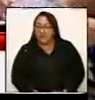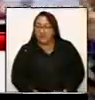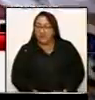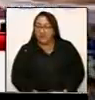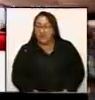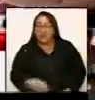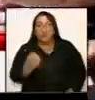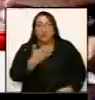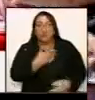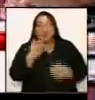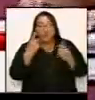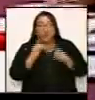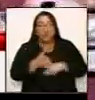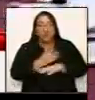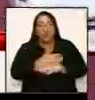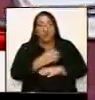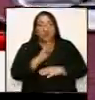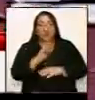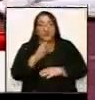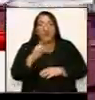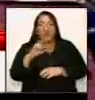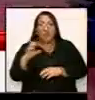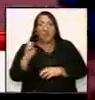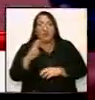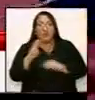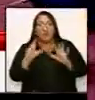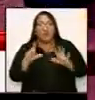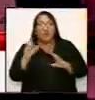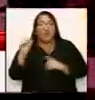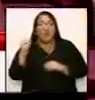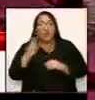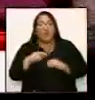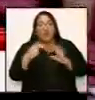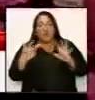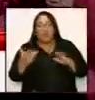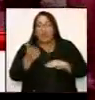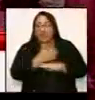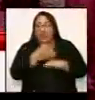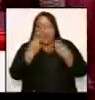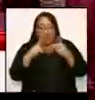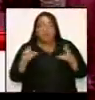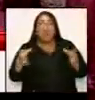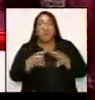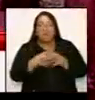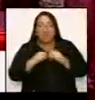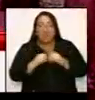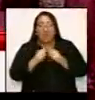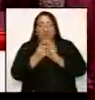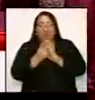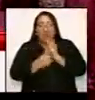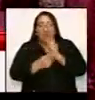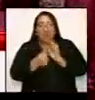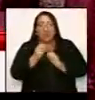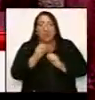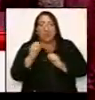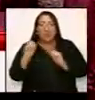Señor presidente, este acuerdo fue suscrito en Belice el 27 de abril de 2018 y ratificado mediante el Decreto